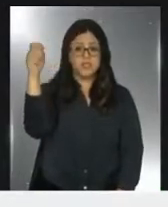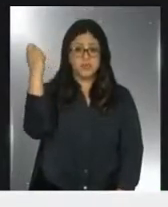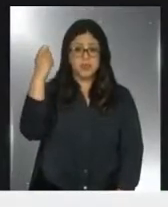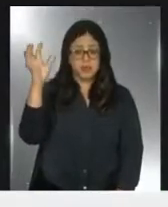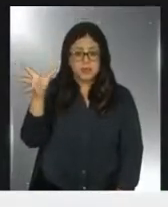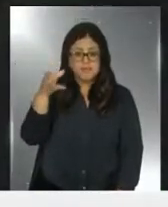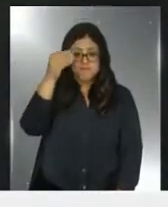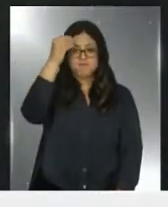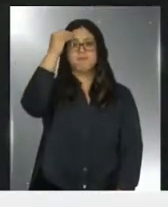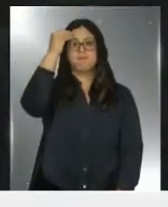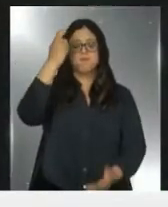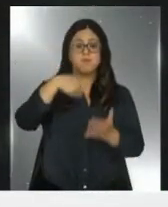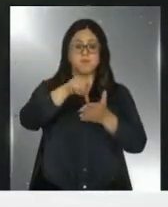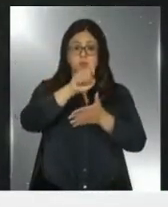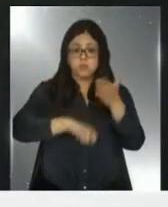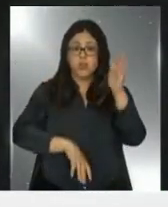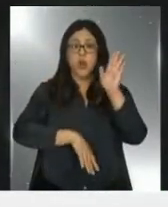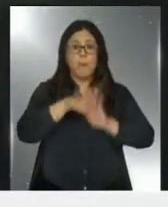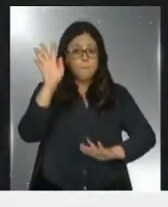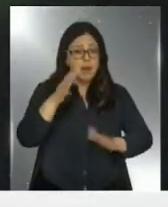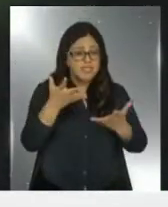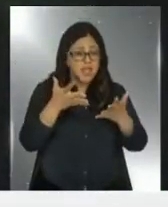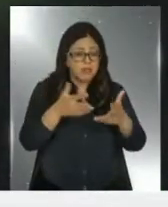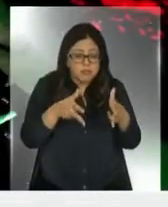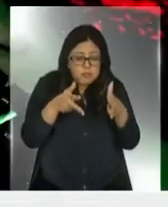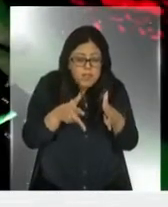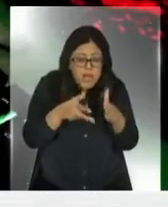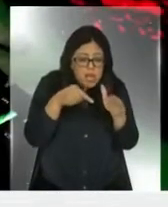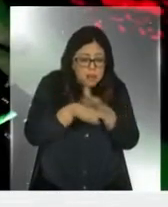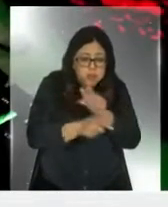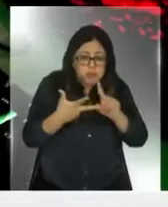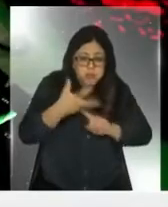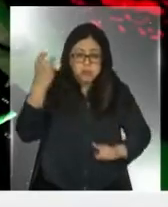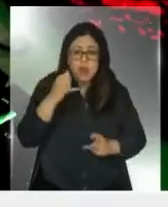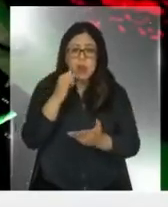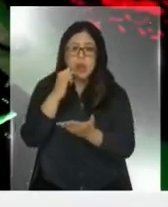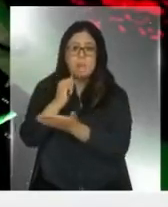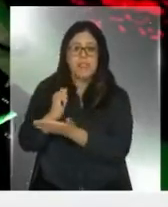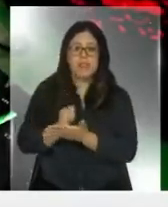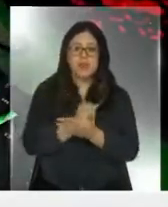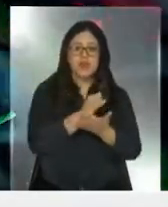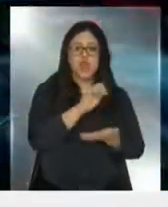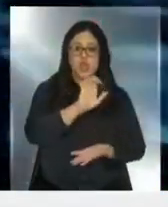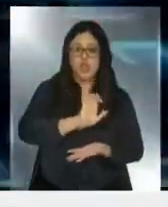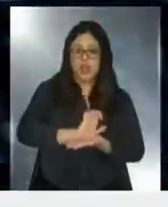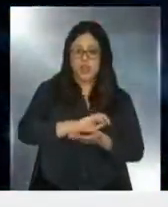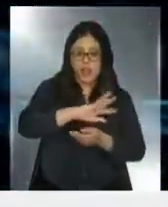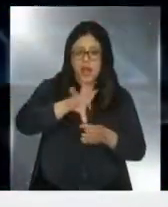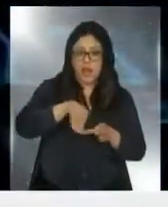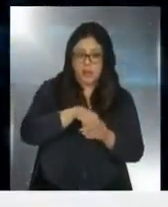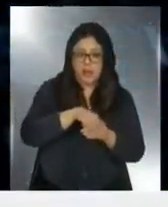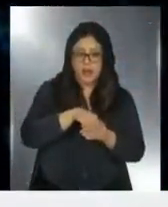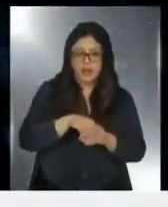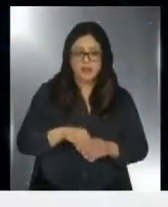en el recuerdo del mes con más ciberataques sufridos por instituciones del Estado.